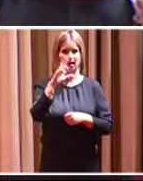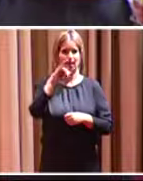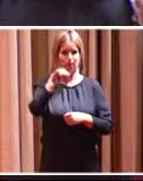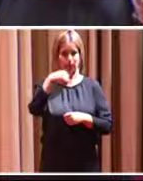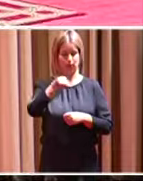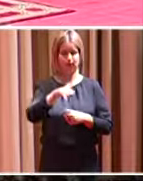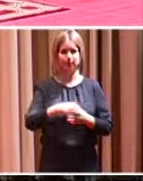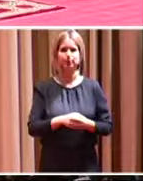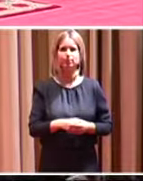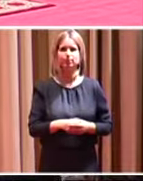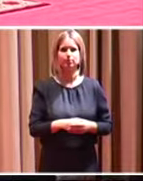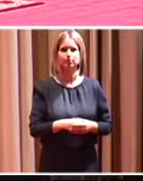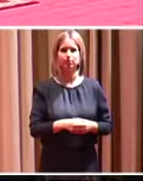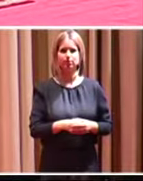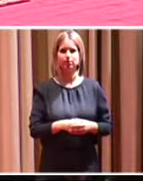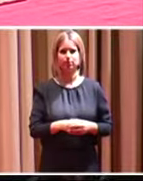Villalonga.